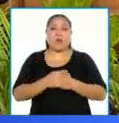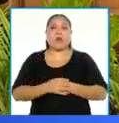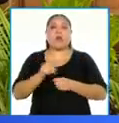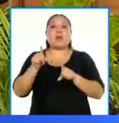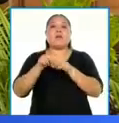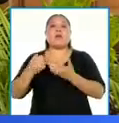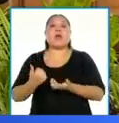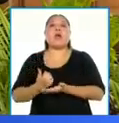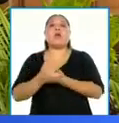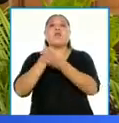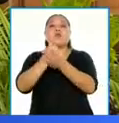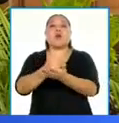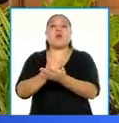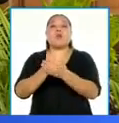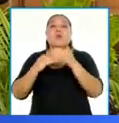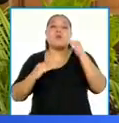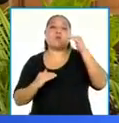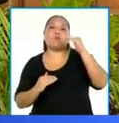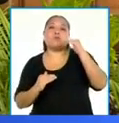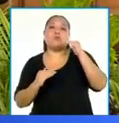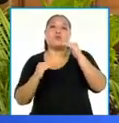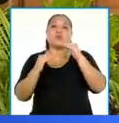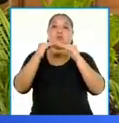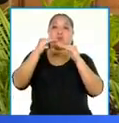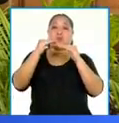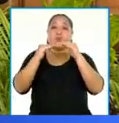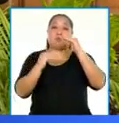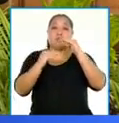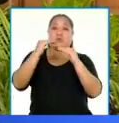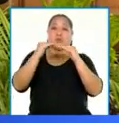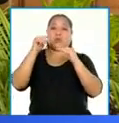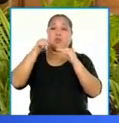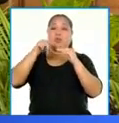esta brecha, es decir, el cierre de esta brecha